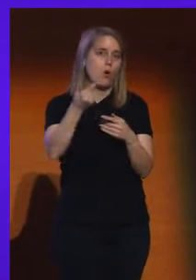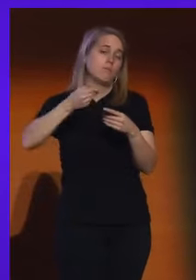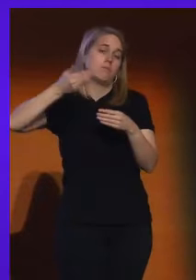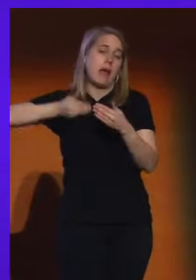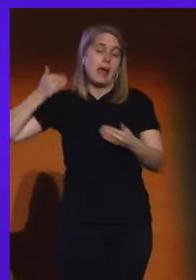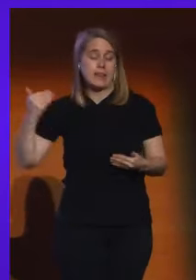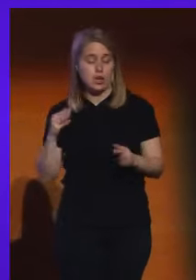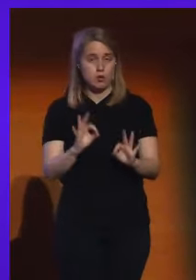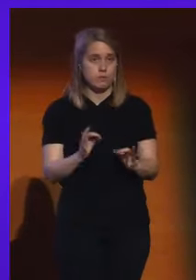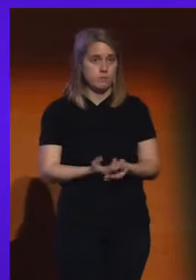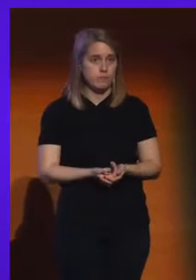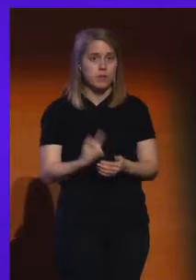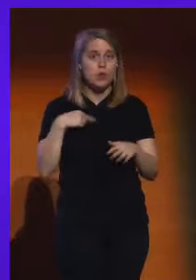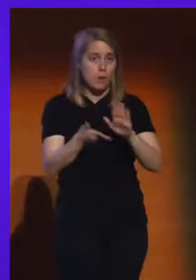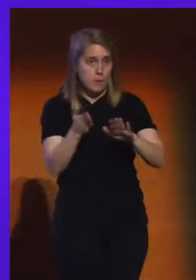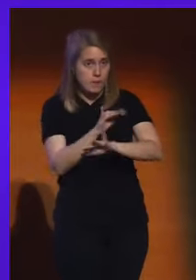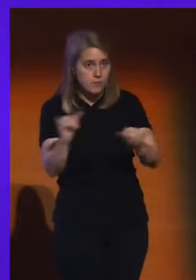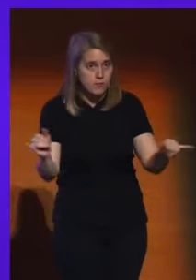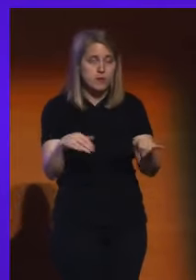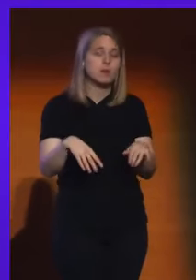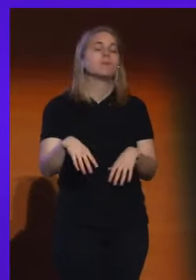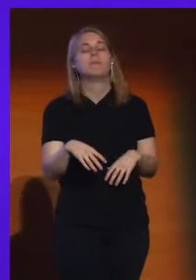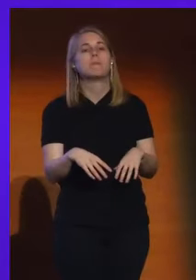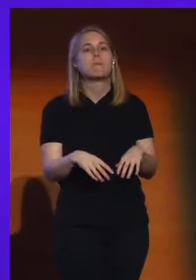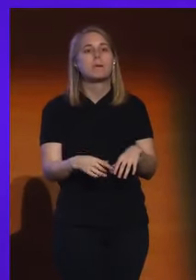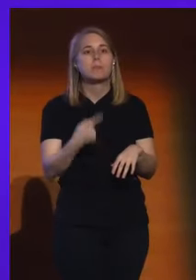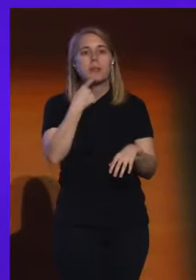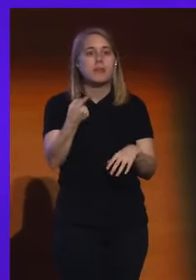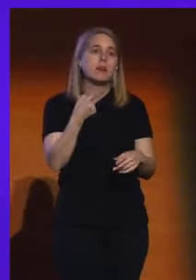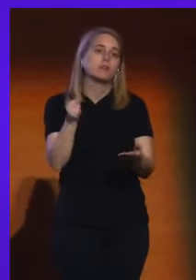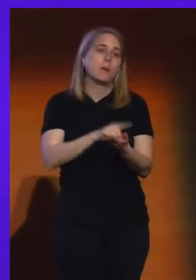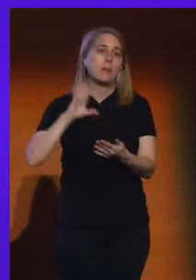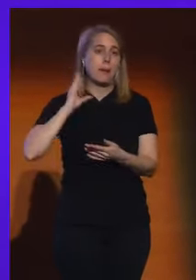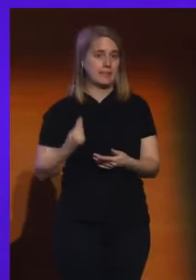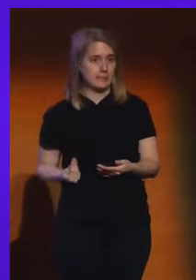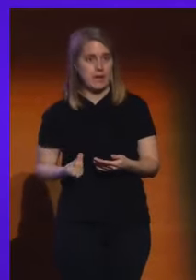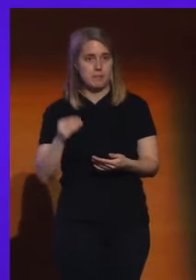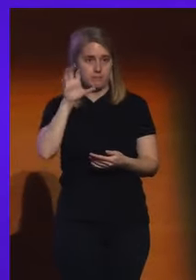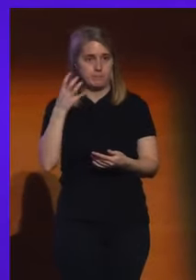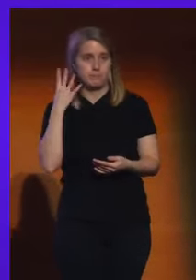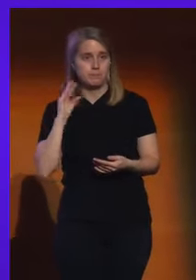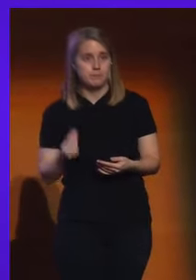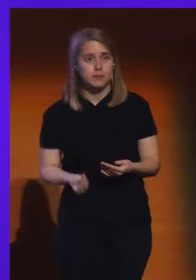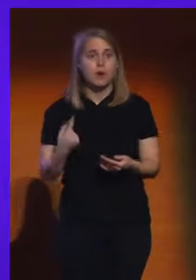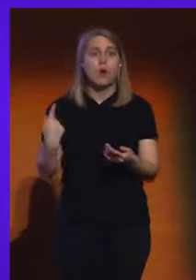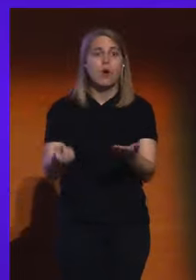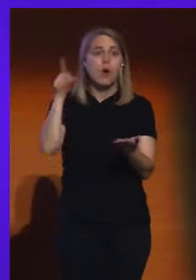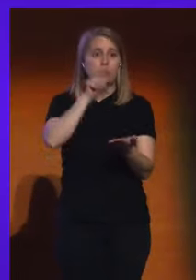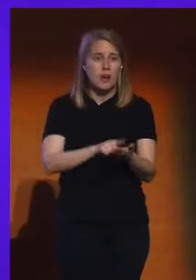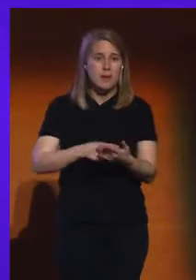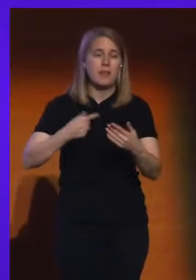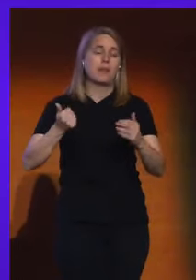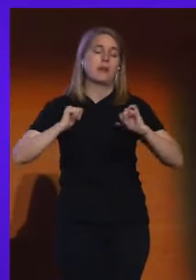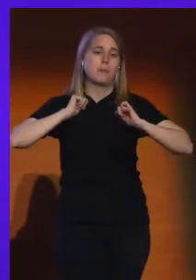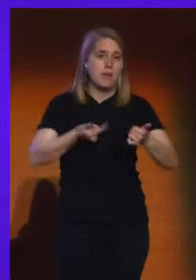anterior. Termino y para acabar tengo que volver a Palestina, es decir, para volver a empezar una y otra